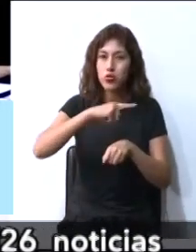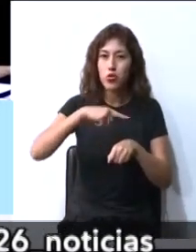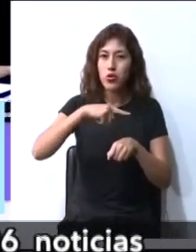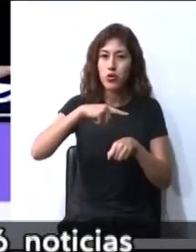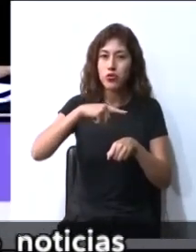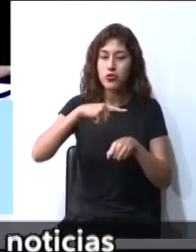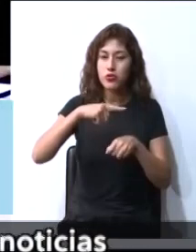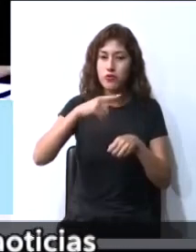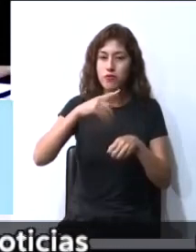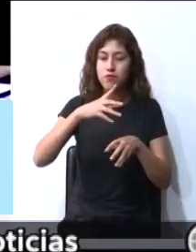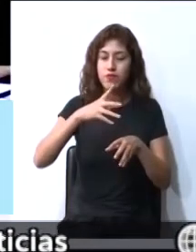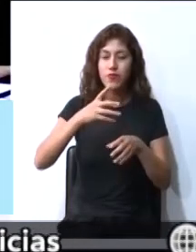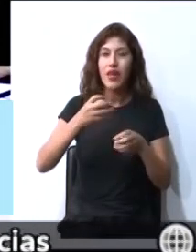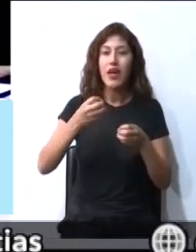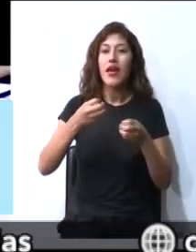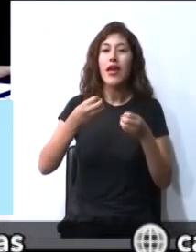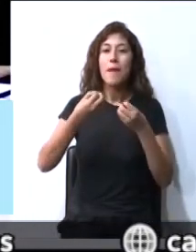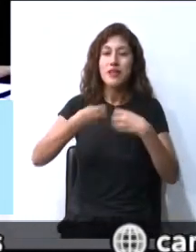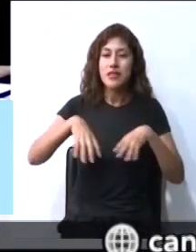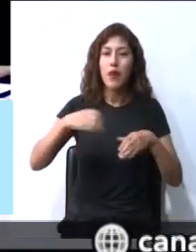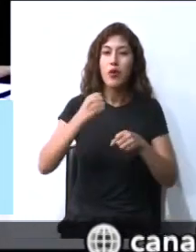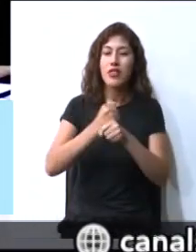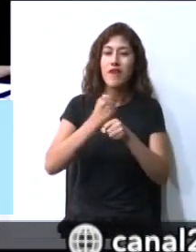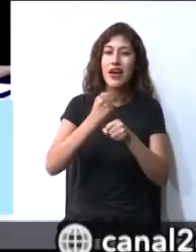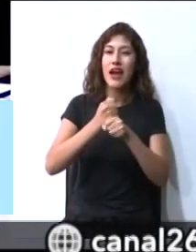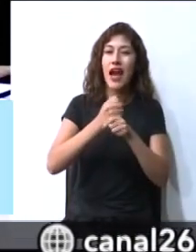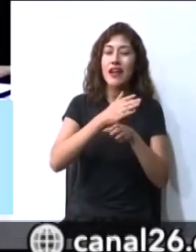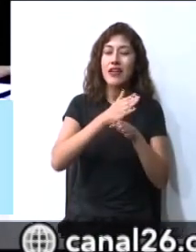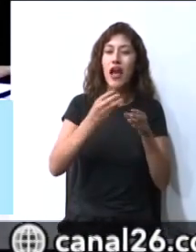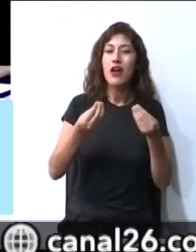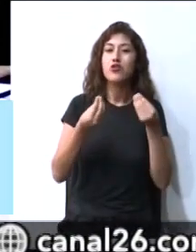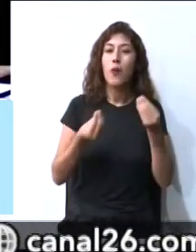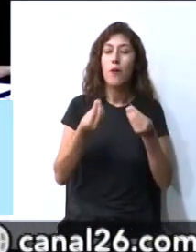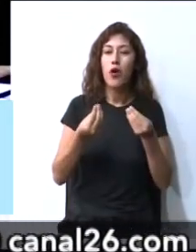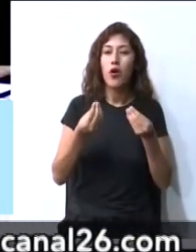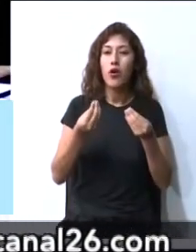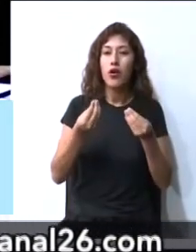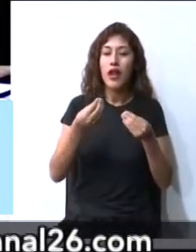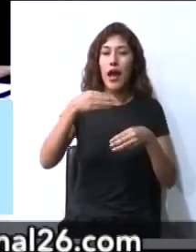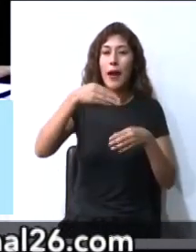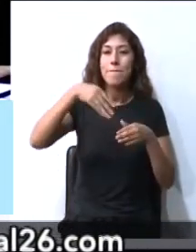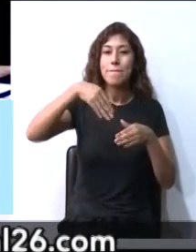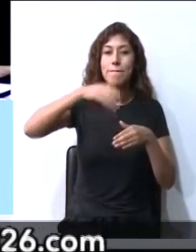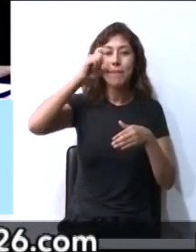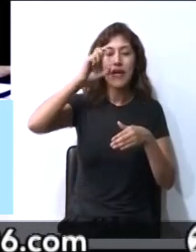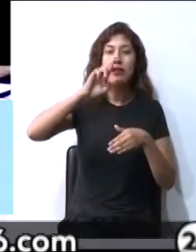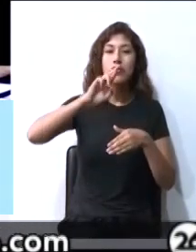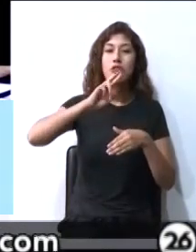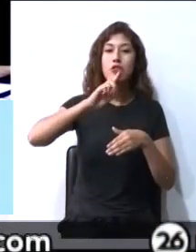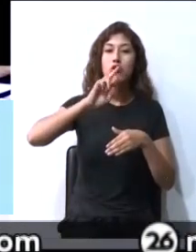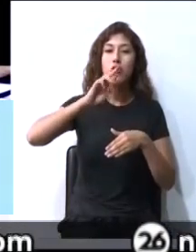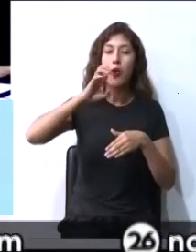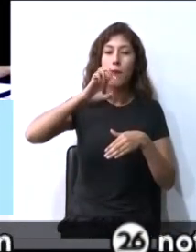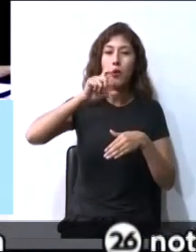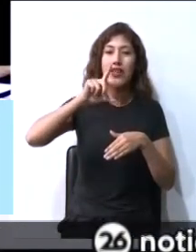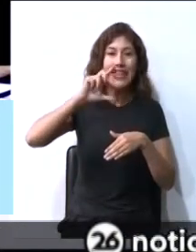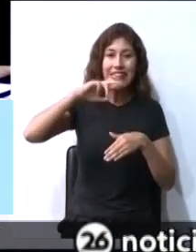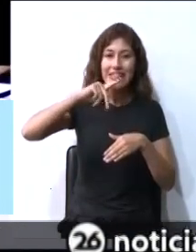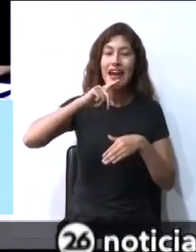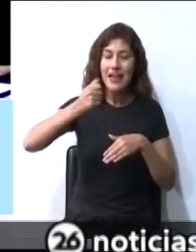cero la Policía Metropolitana. No fue fácil, pero en cada calle, en cada barrio donde íbamos ampliando la